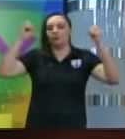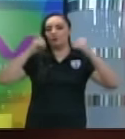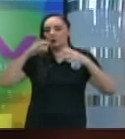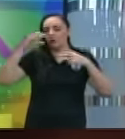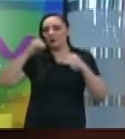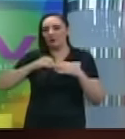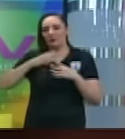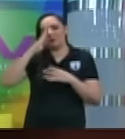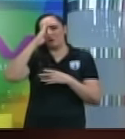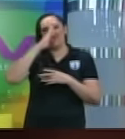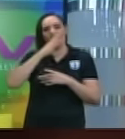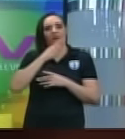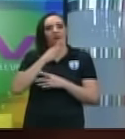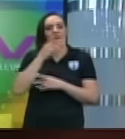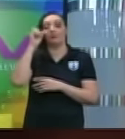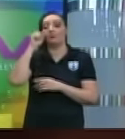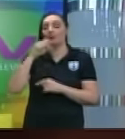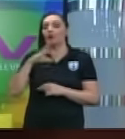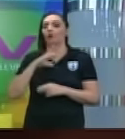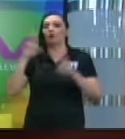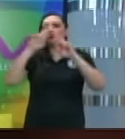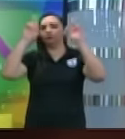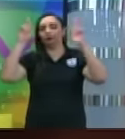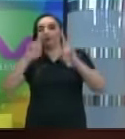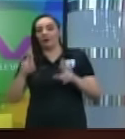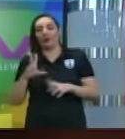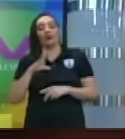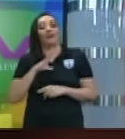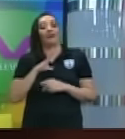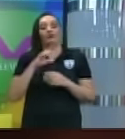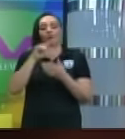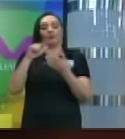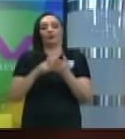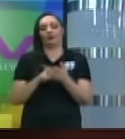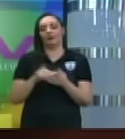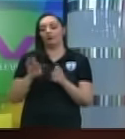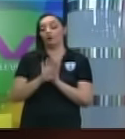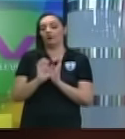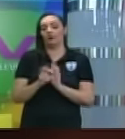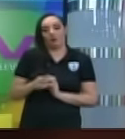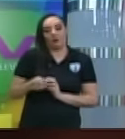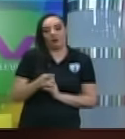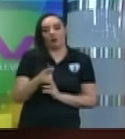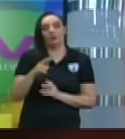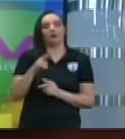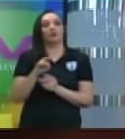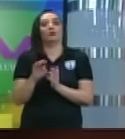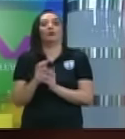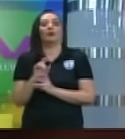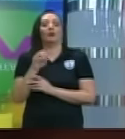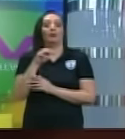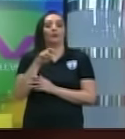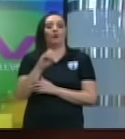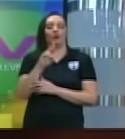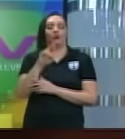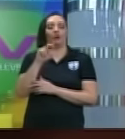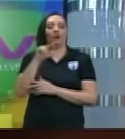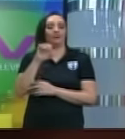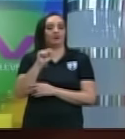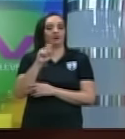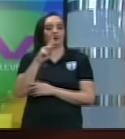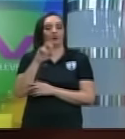estuvieron acompañadas de actividad eléctrica y esto ha ocasionado crecidas repentinas en varias partes. El caso particular de Morones Prieto y Constitución,